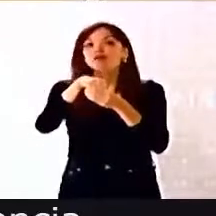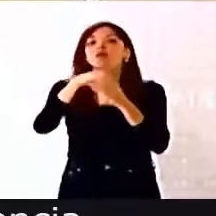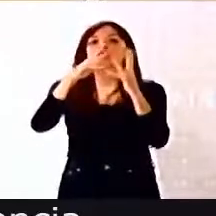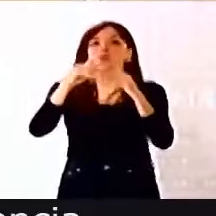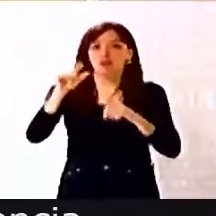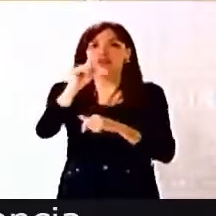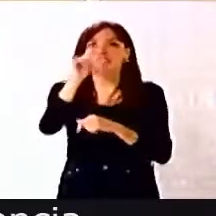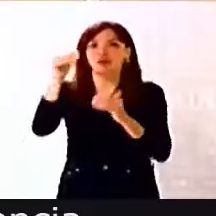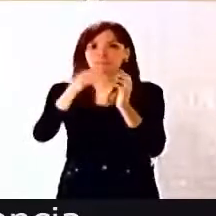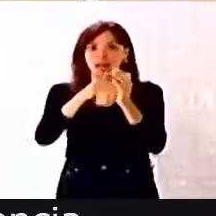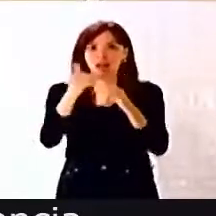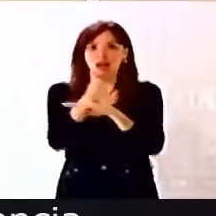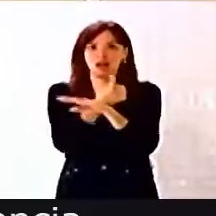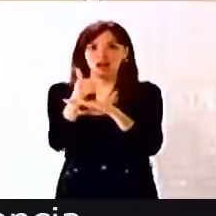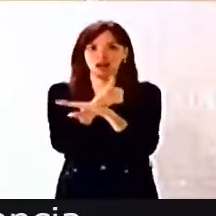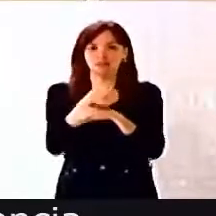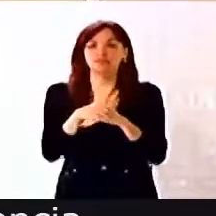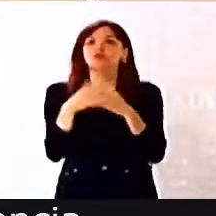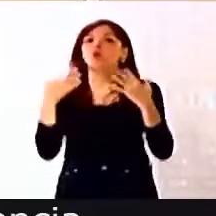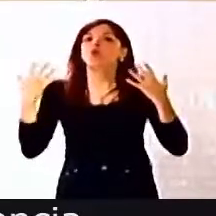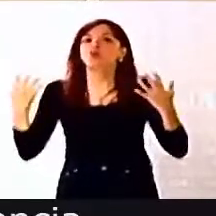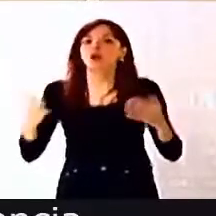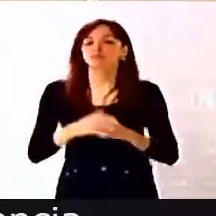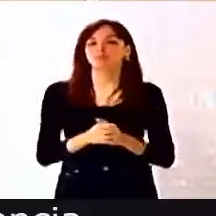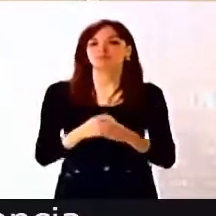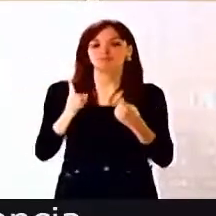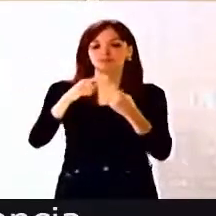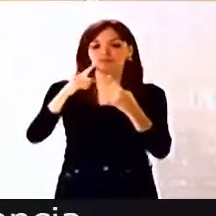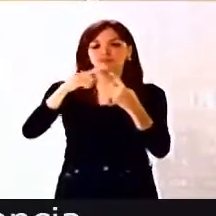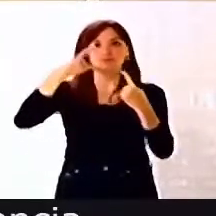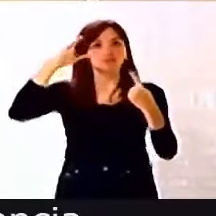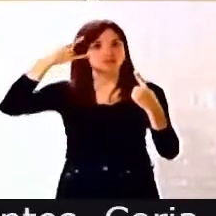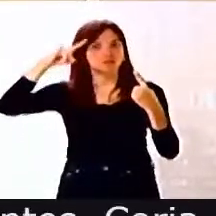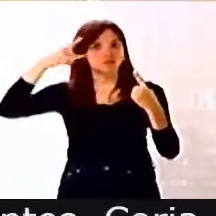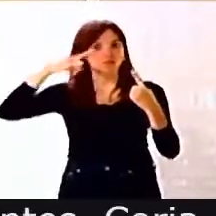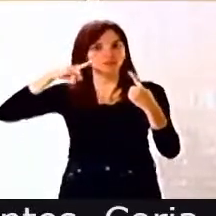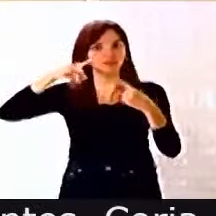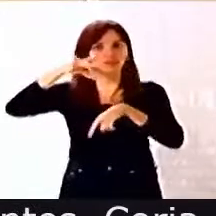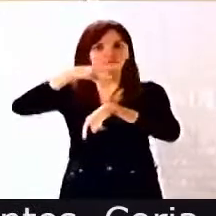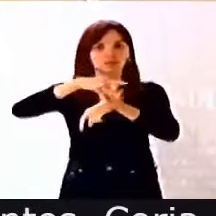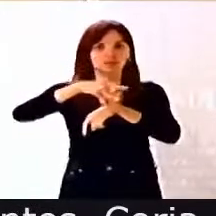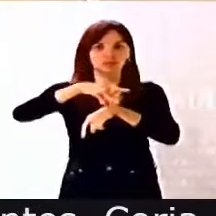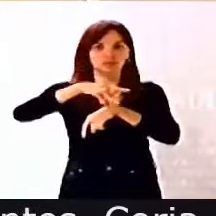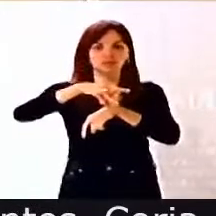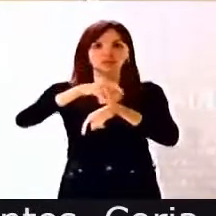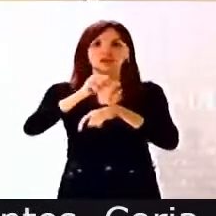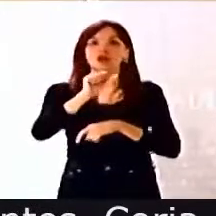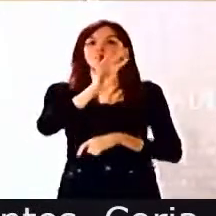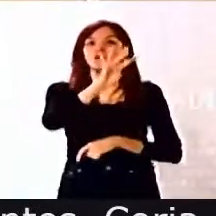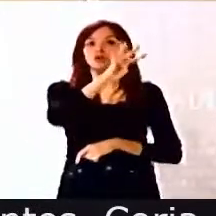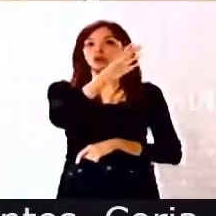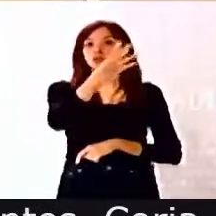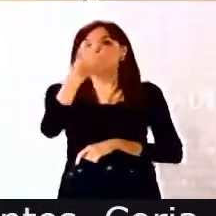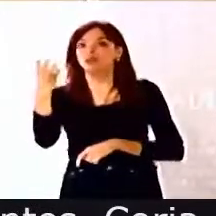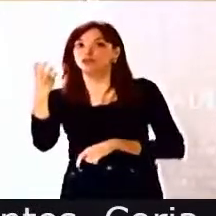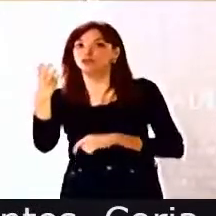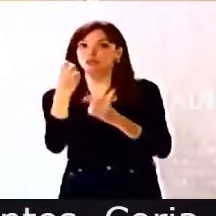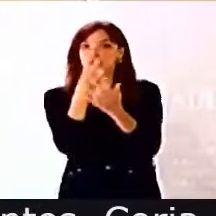Son las áreas de Coria, que tiene una incidencia acumulada a los 14 días de 418.